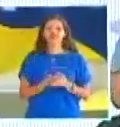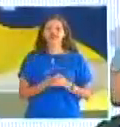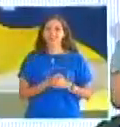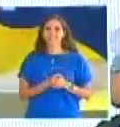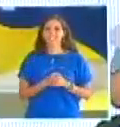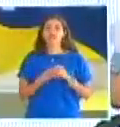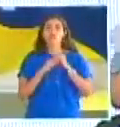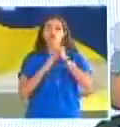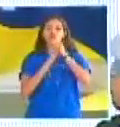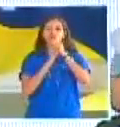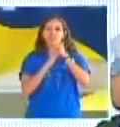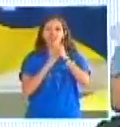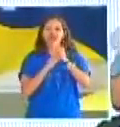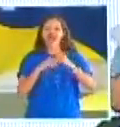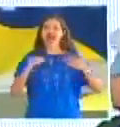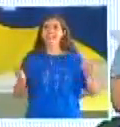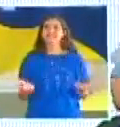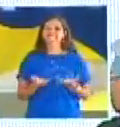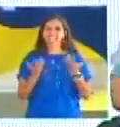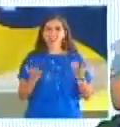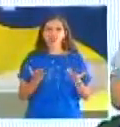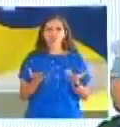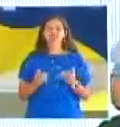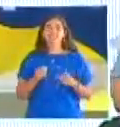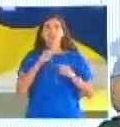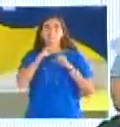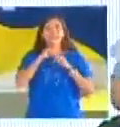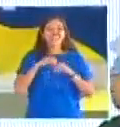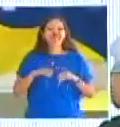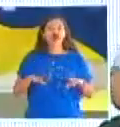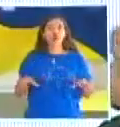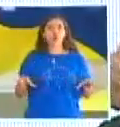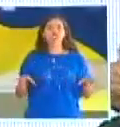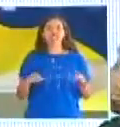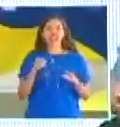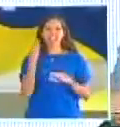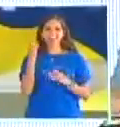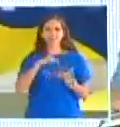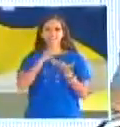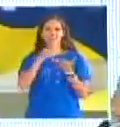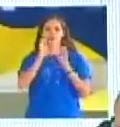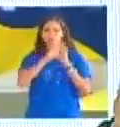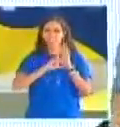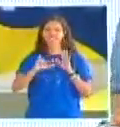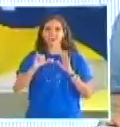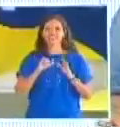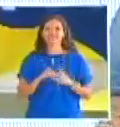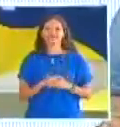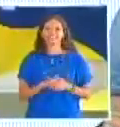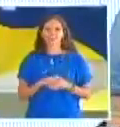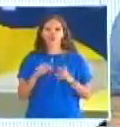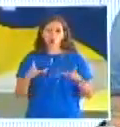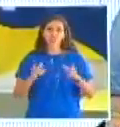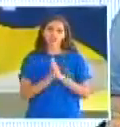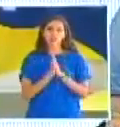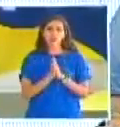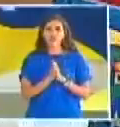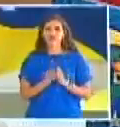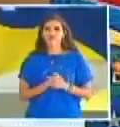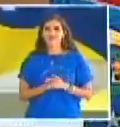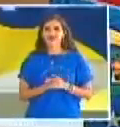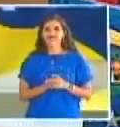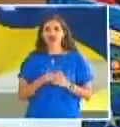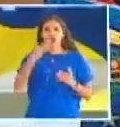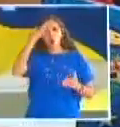que ha surgido al calor de la milagrosa Asamblea Nacional Constituyente. Ludy, por favor. Un